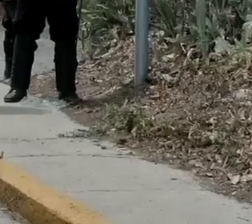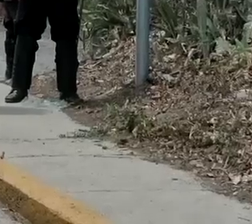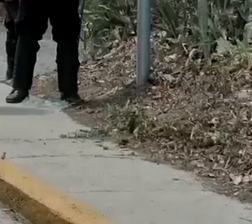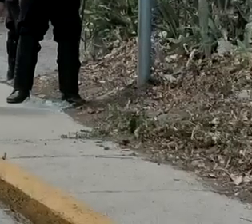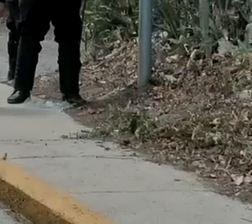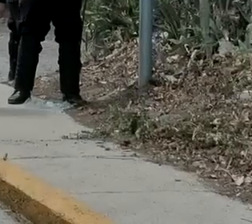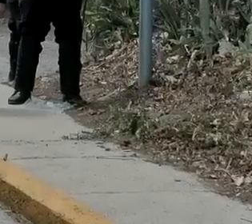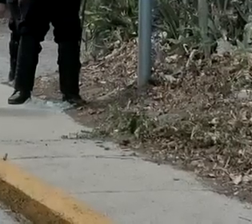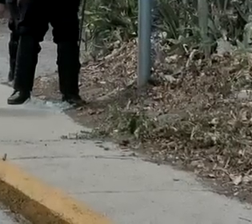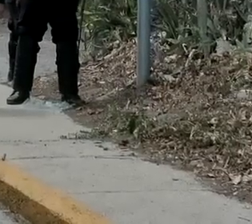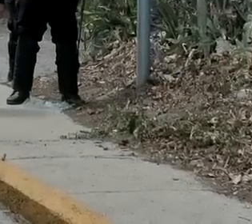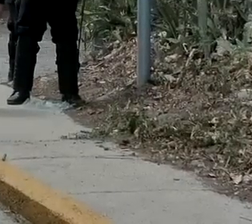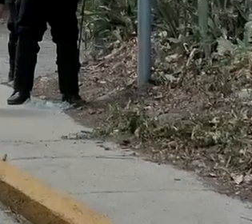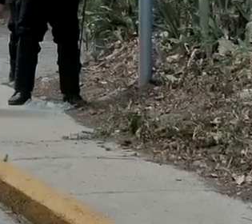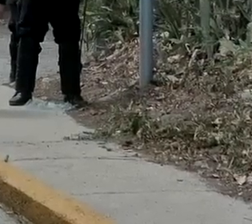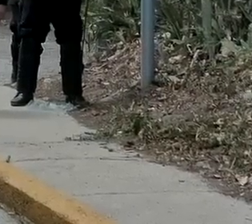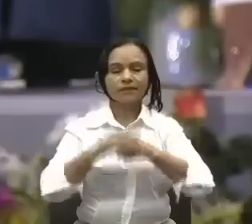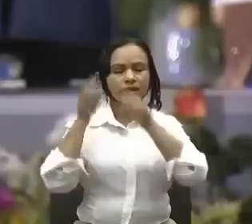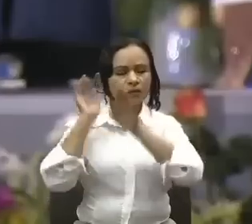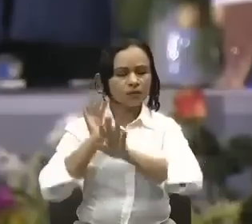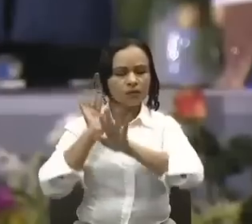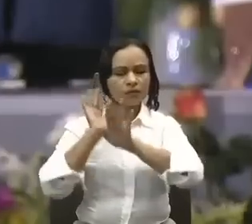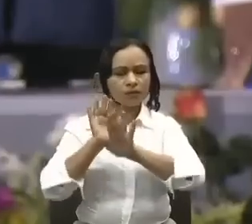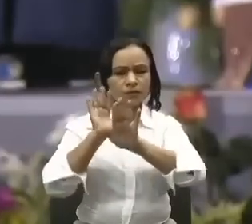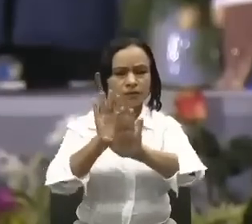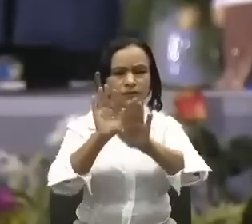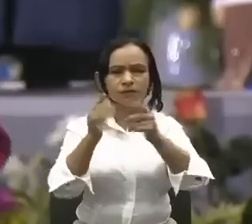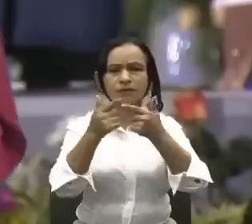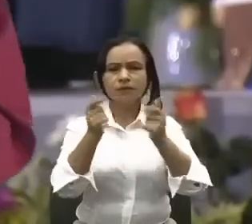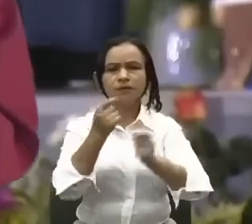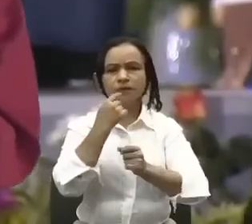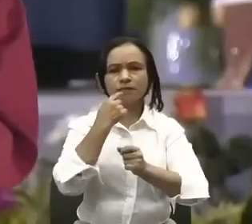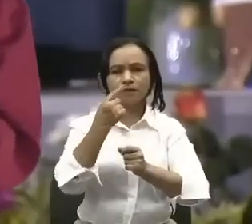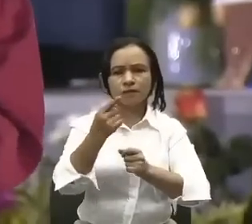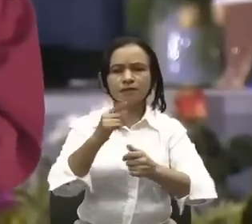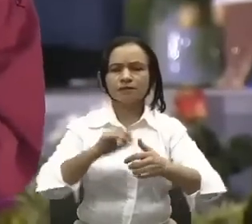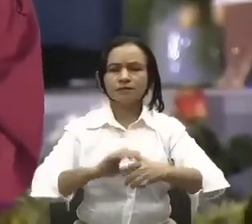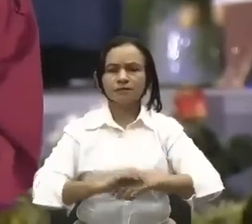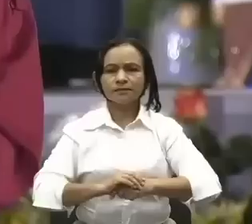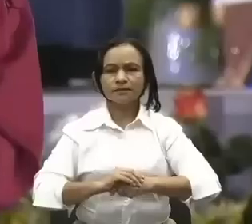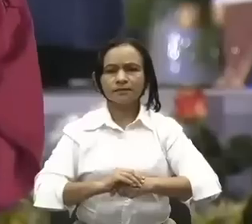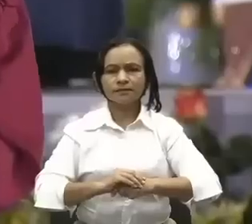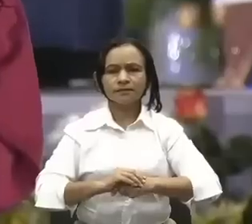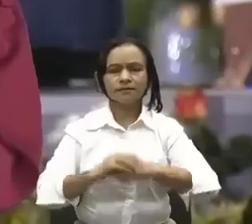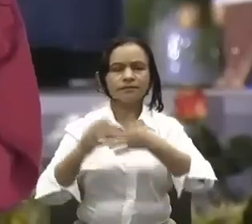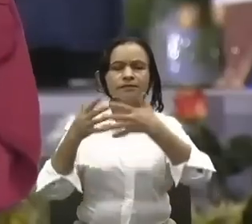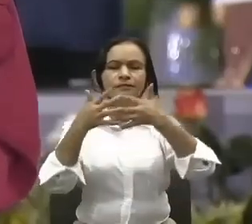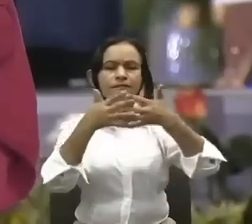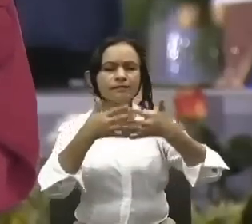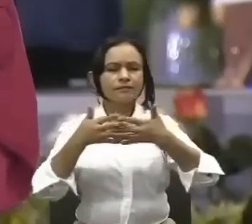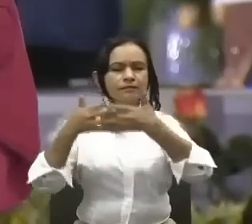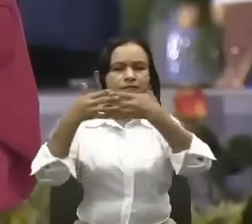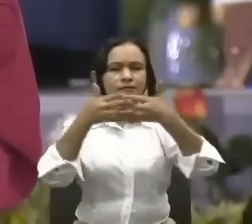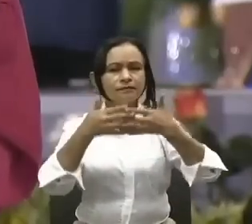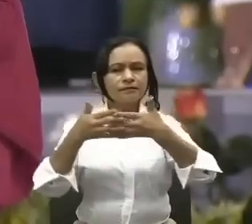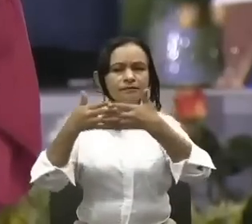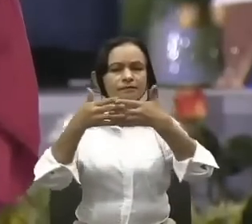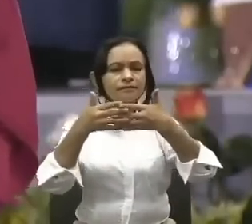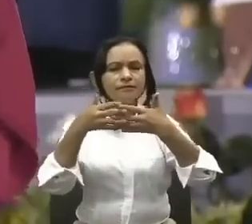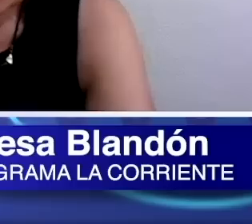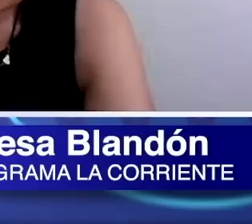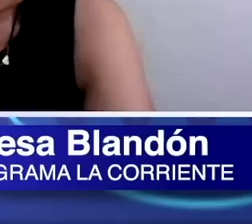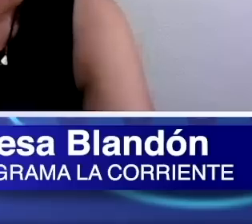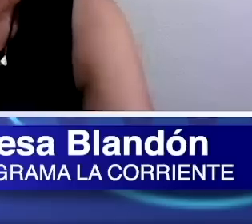una intención de del régimen de sostenerse por la vía